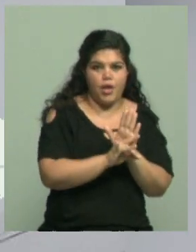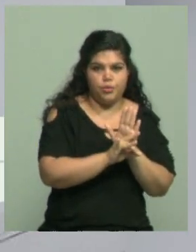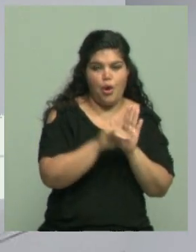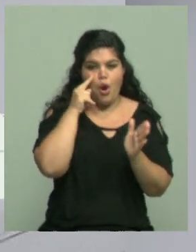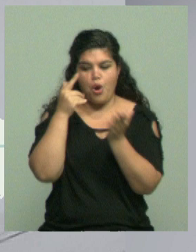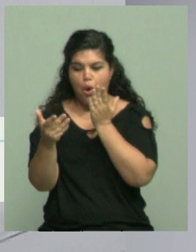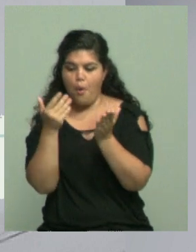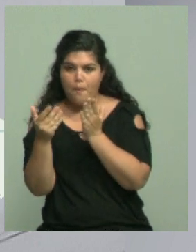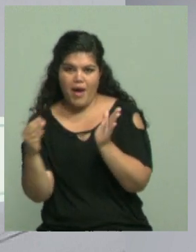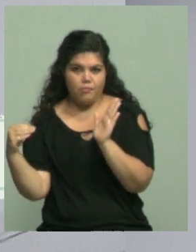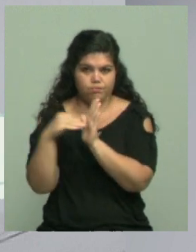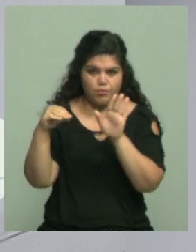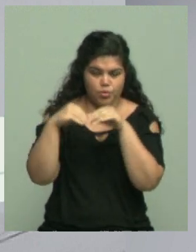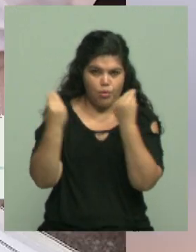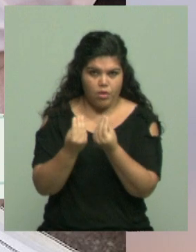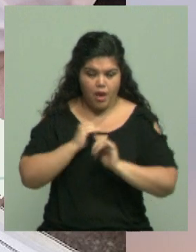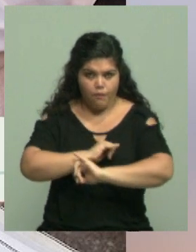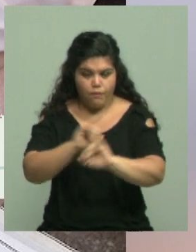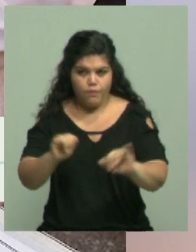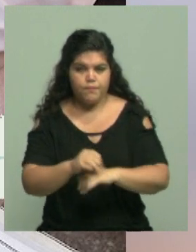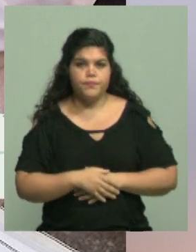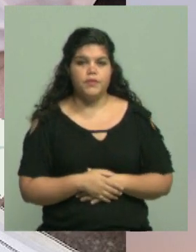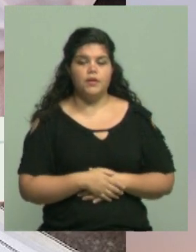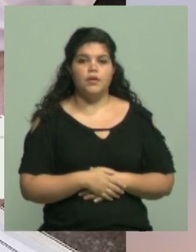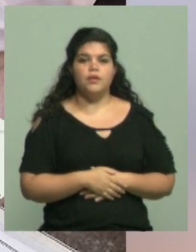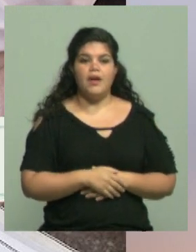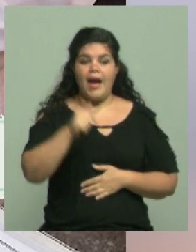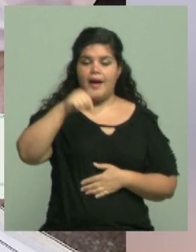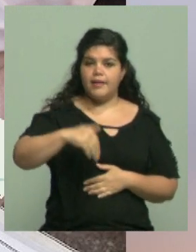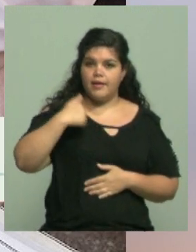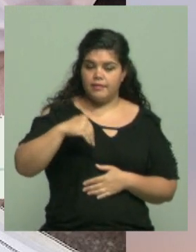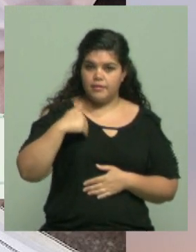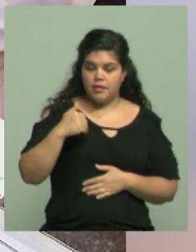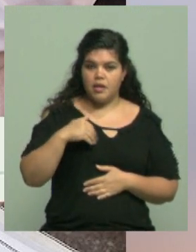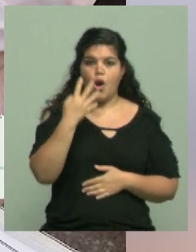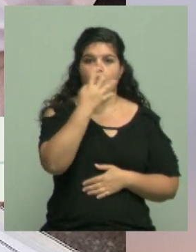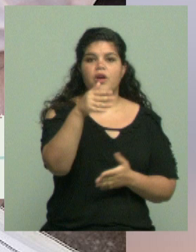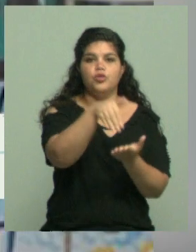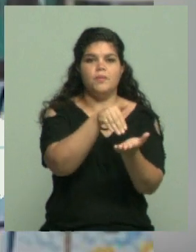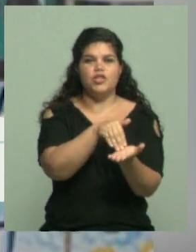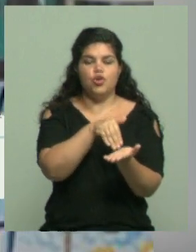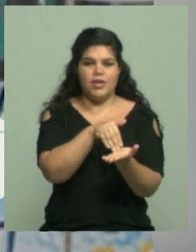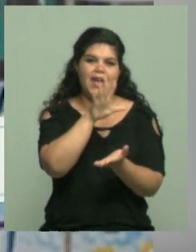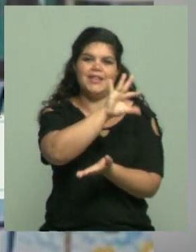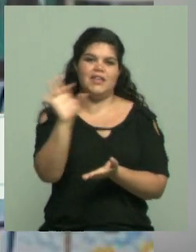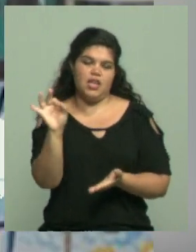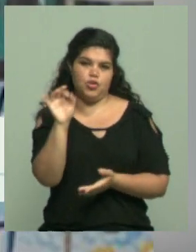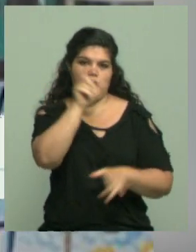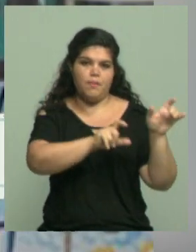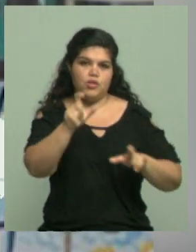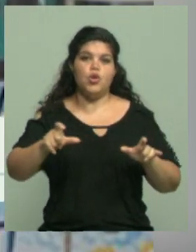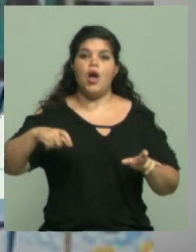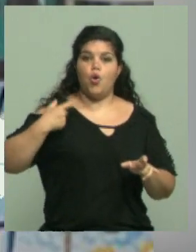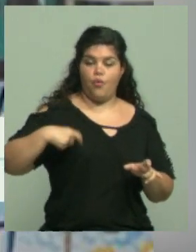se conocen. Bueno, 4,5 millones de jubilados están en esa situación, ganando la mínima, ¿no? Te